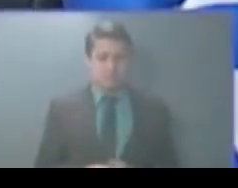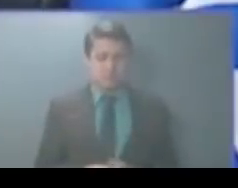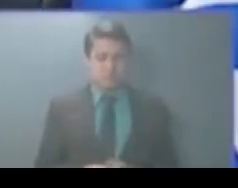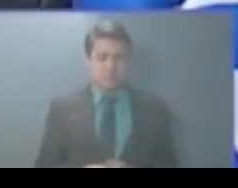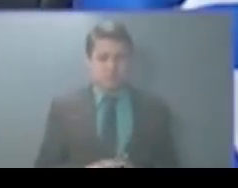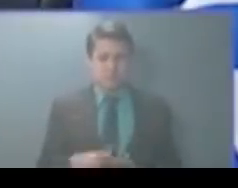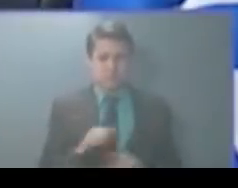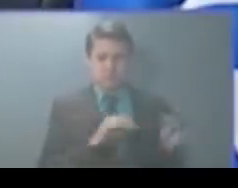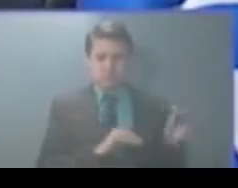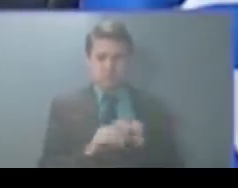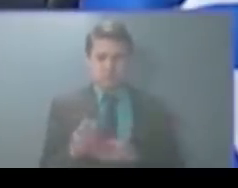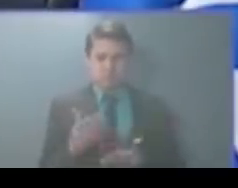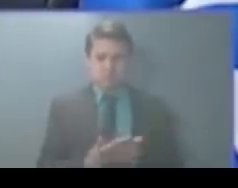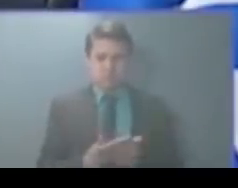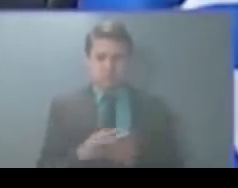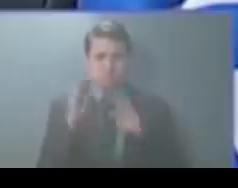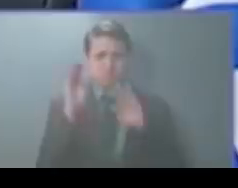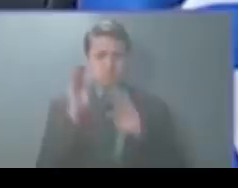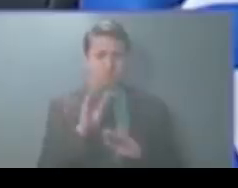de acatar